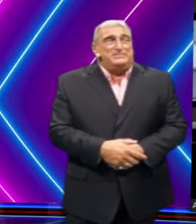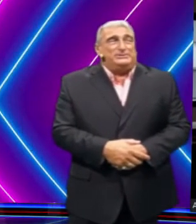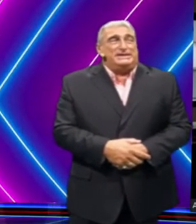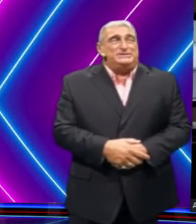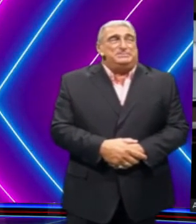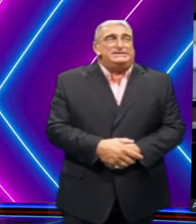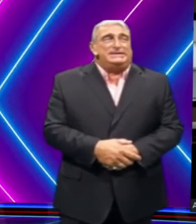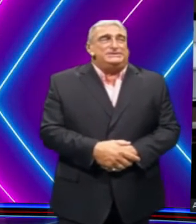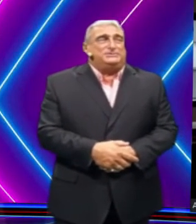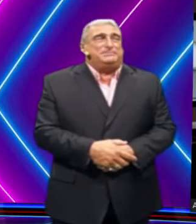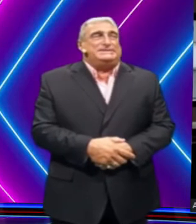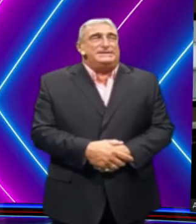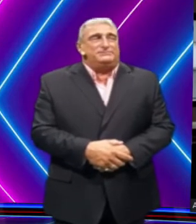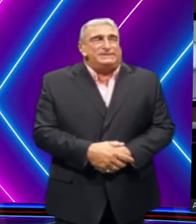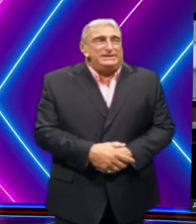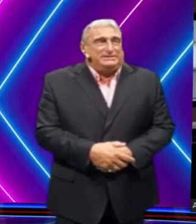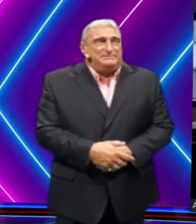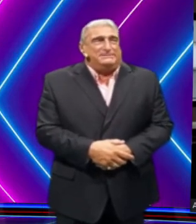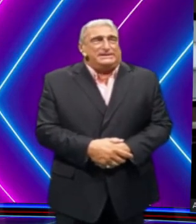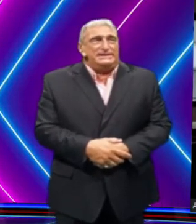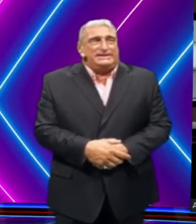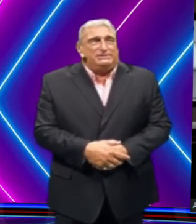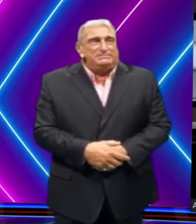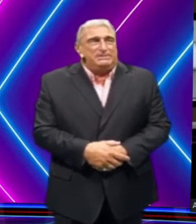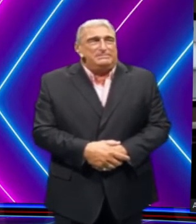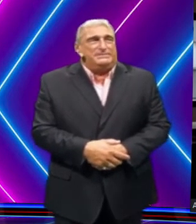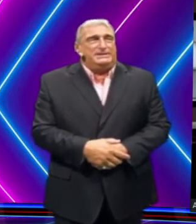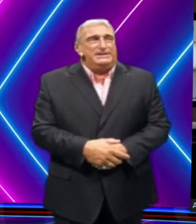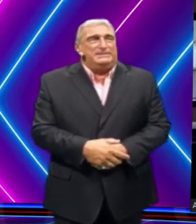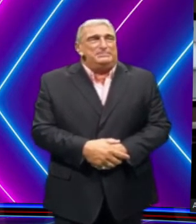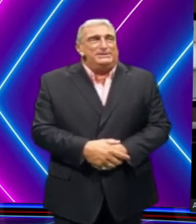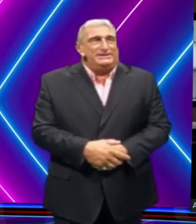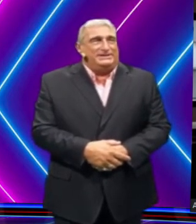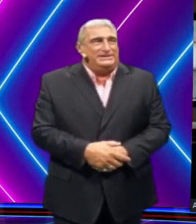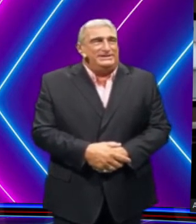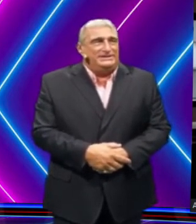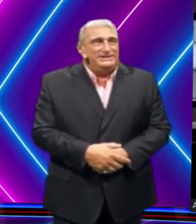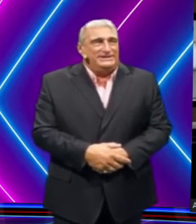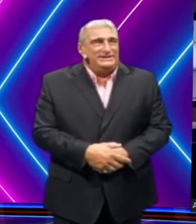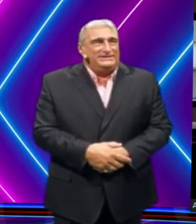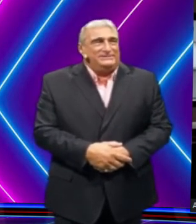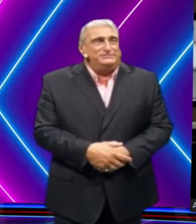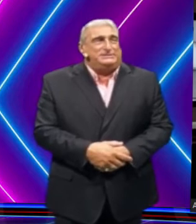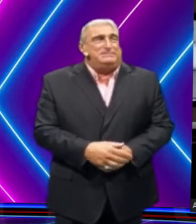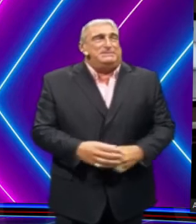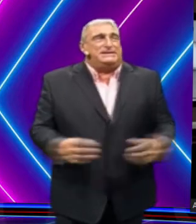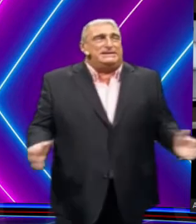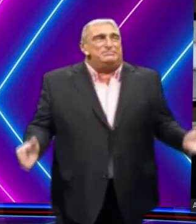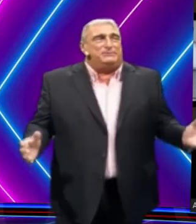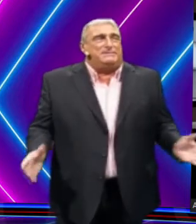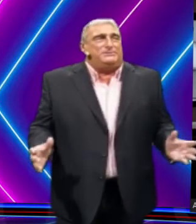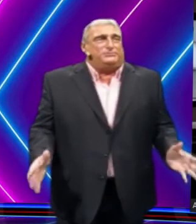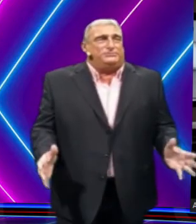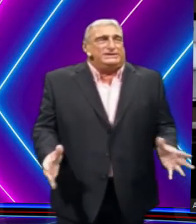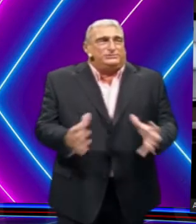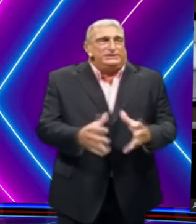Bueno, pero yo pensé que usted me iba a arrancar hoy Un concurso. Por eso Argentina es Argentina. usted me iba a arrancar el